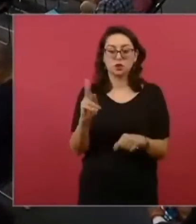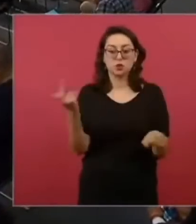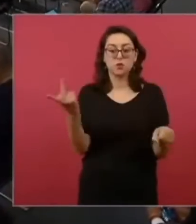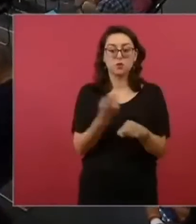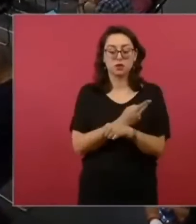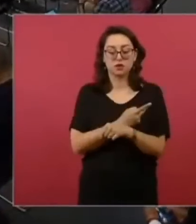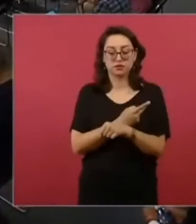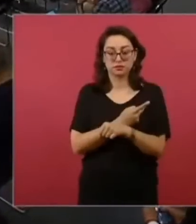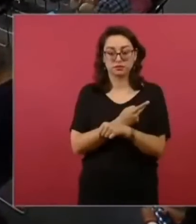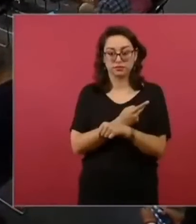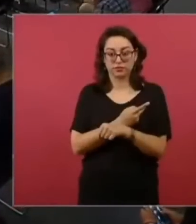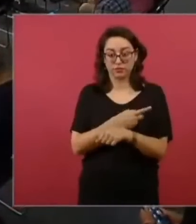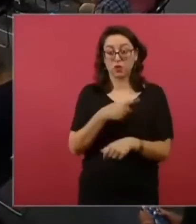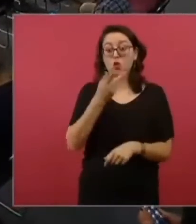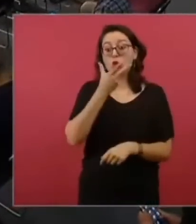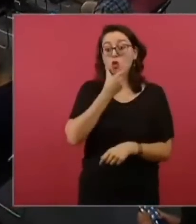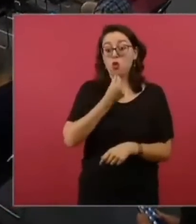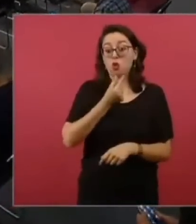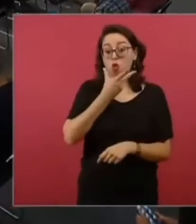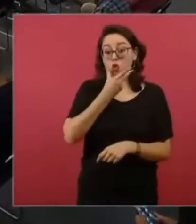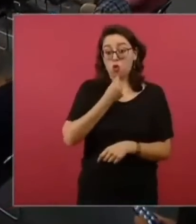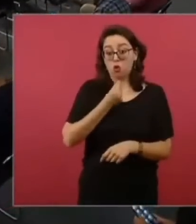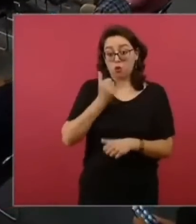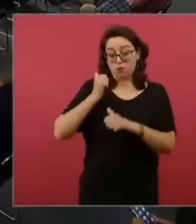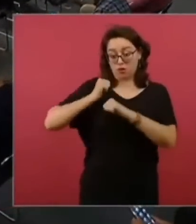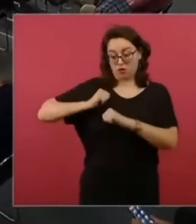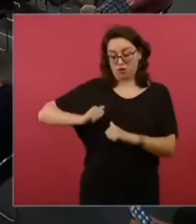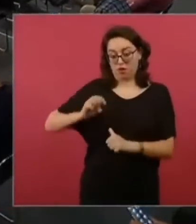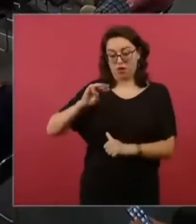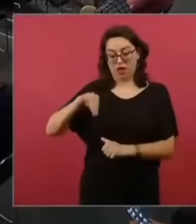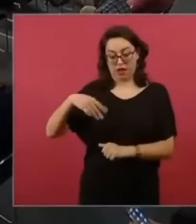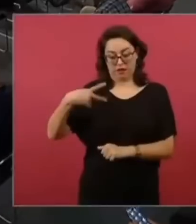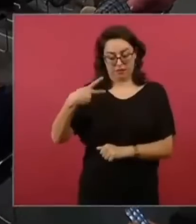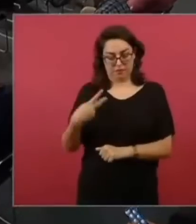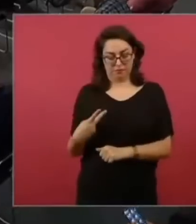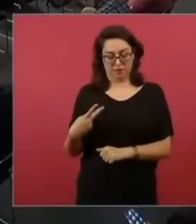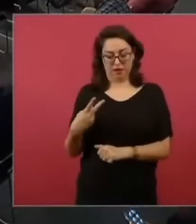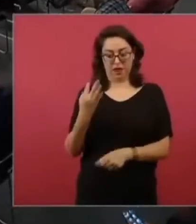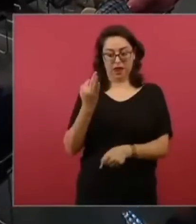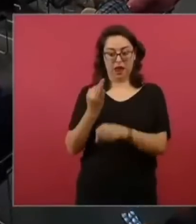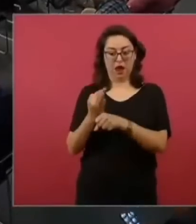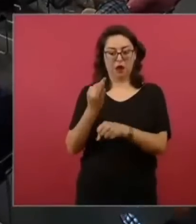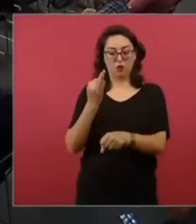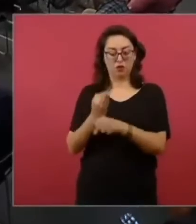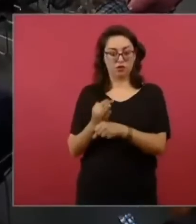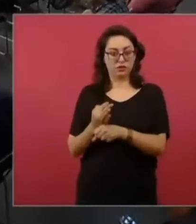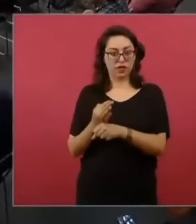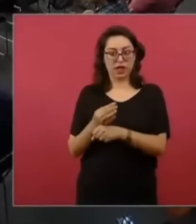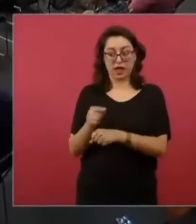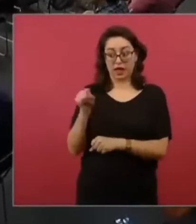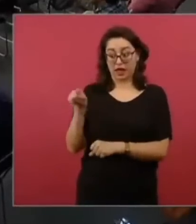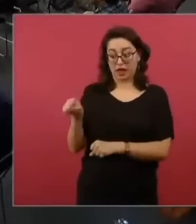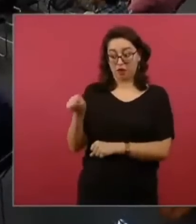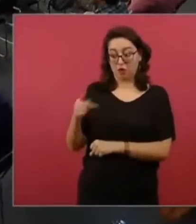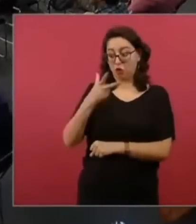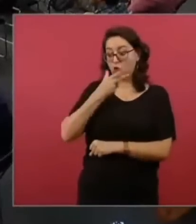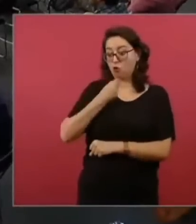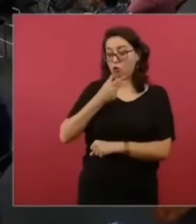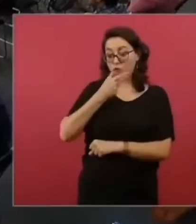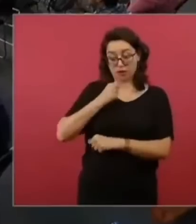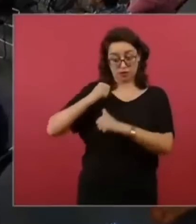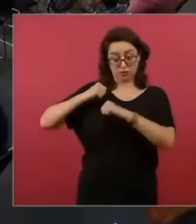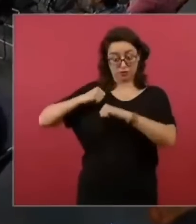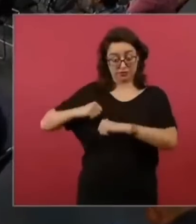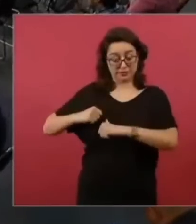entonces, hoy se encuentra detenido en la prisión que es conocida, me parece, como el Salistre, o el Salitre, algo así, en el